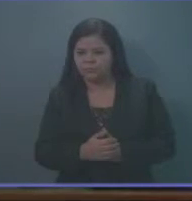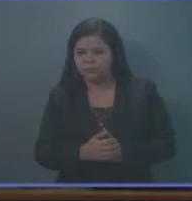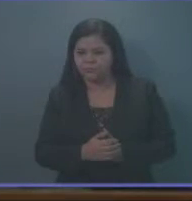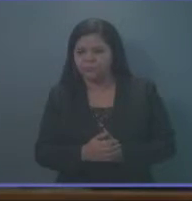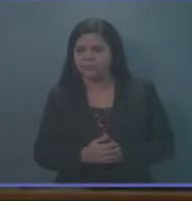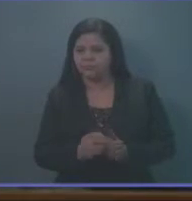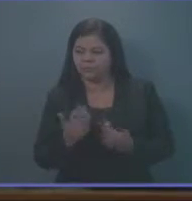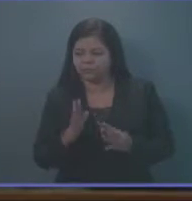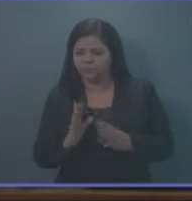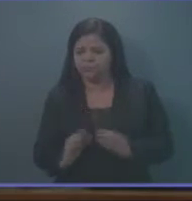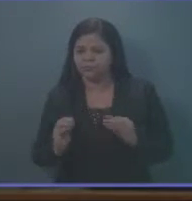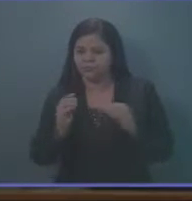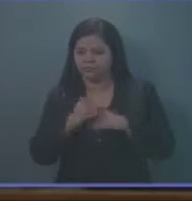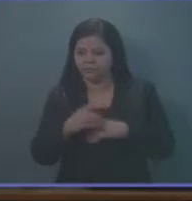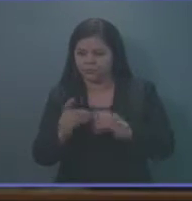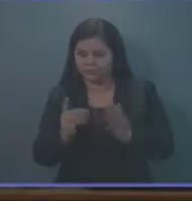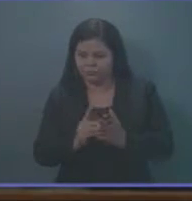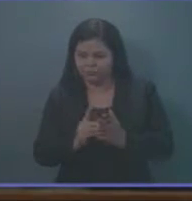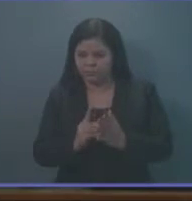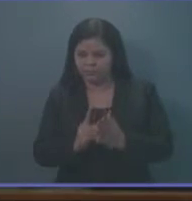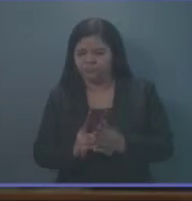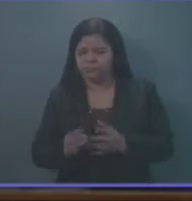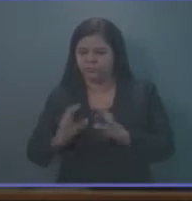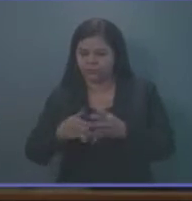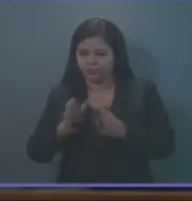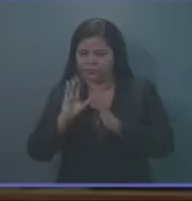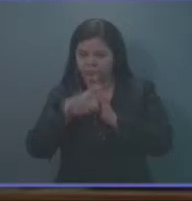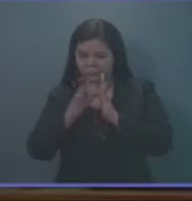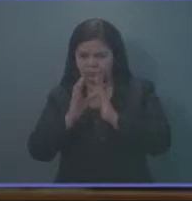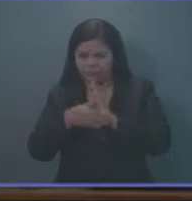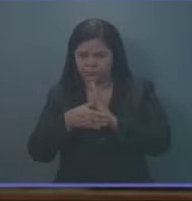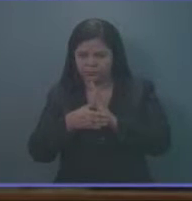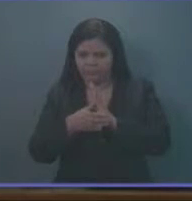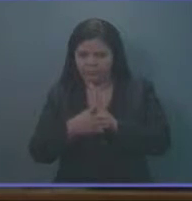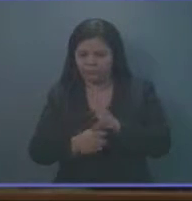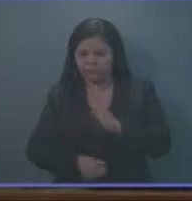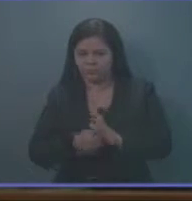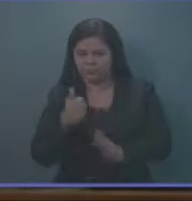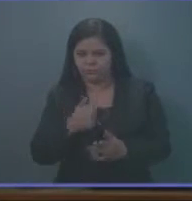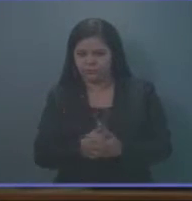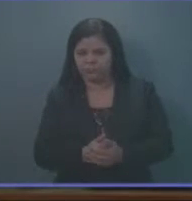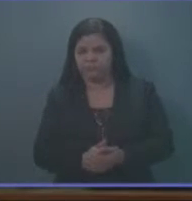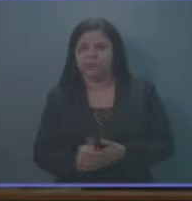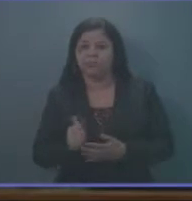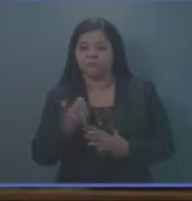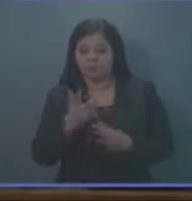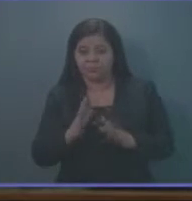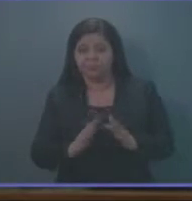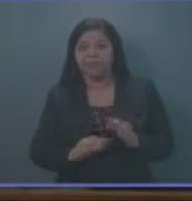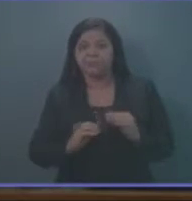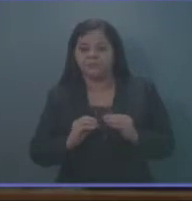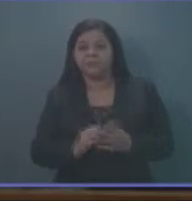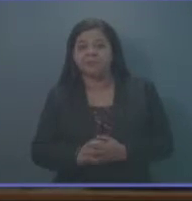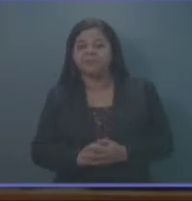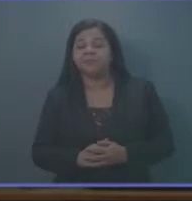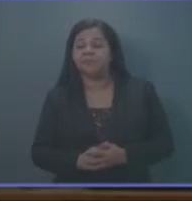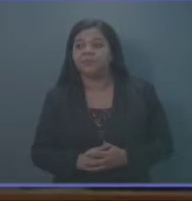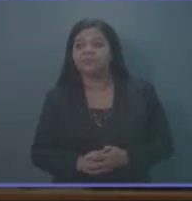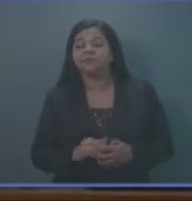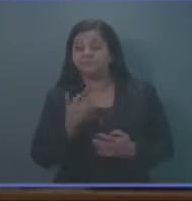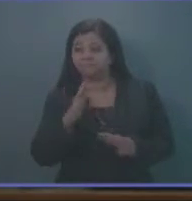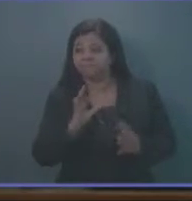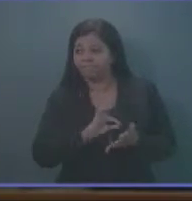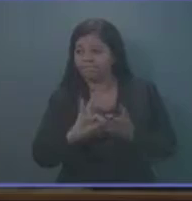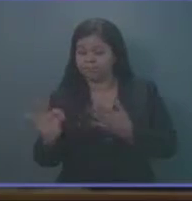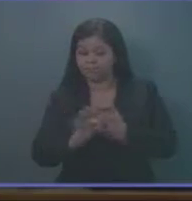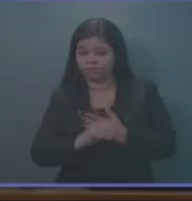solicitado en la Comisión de Cultura y Educación. Su servidor ha presentado un proyecto que